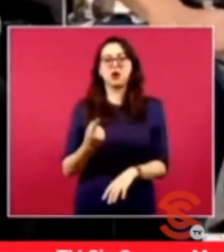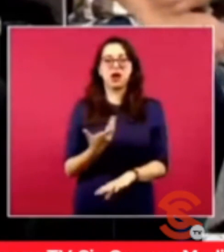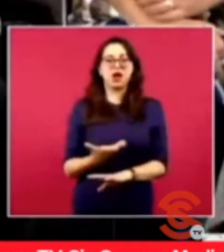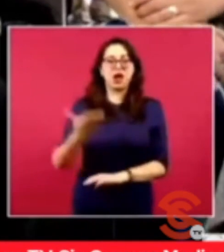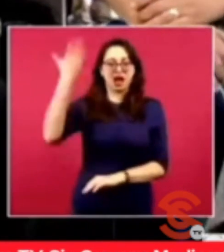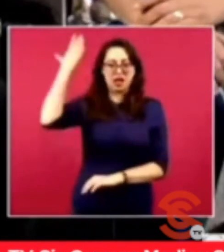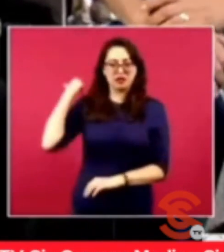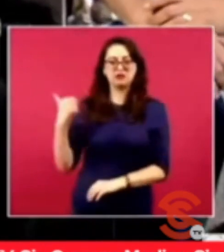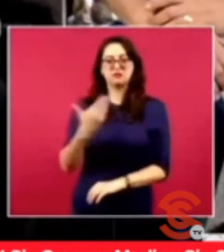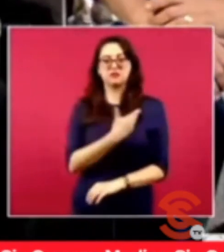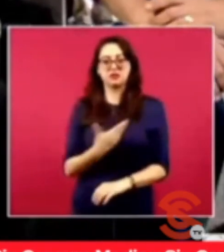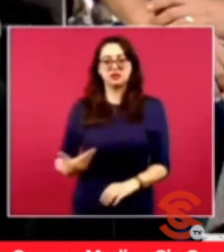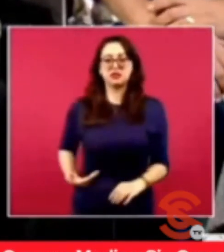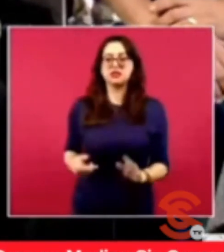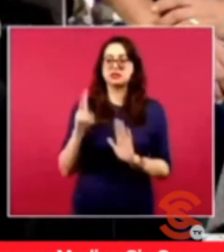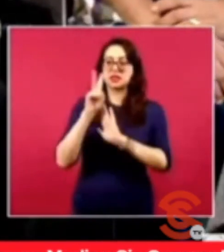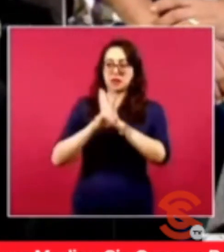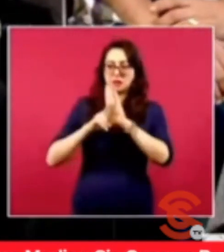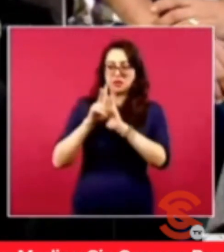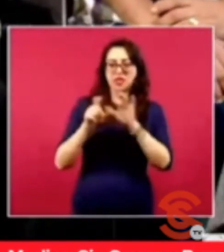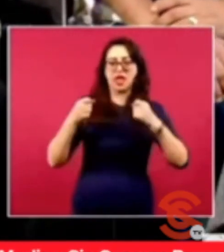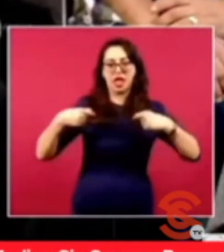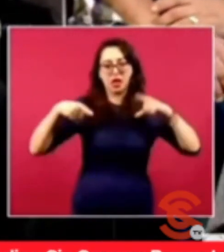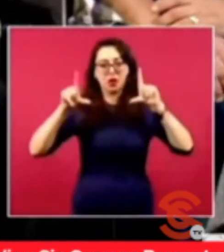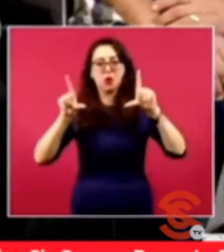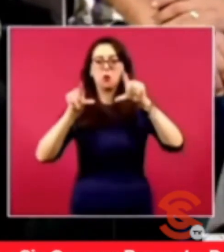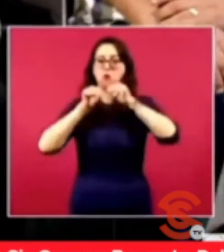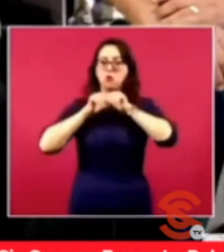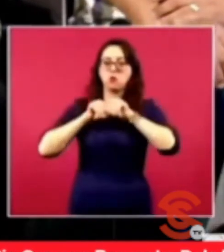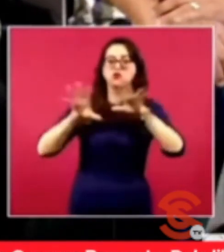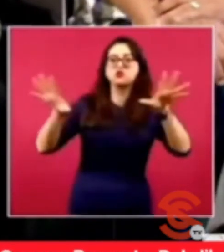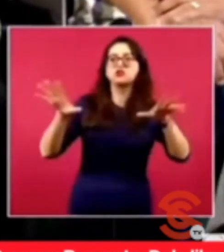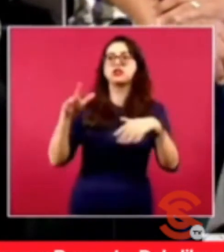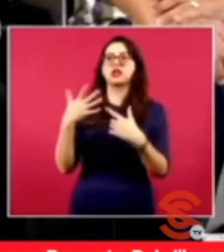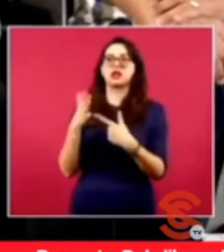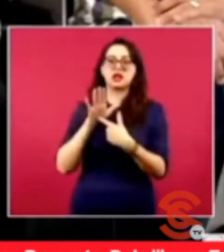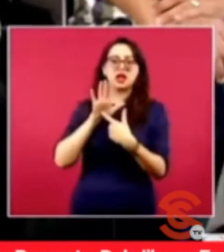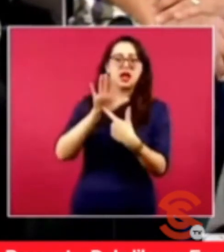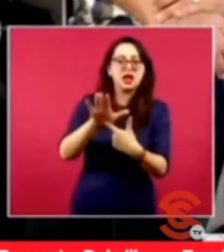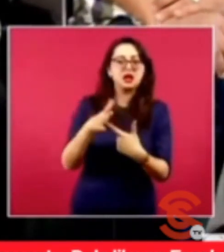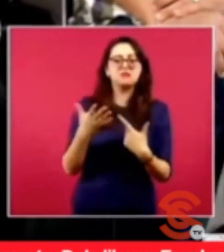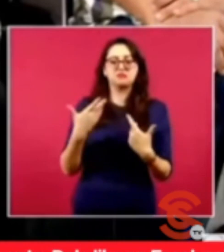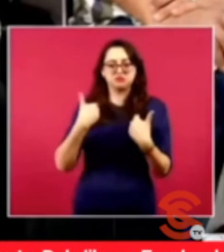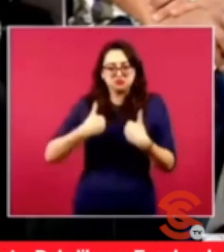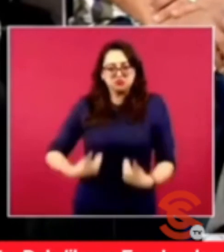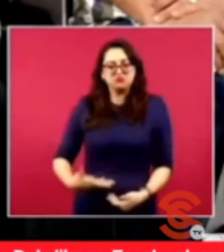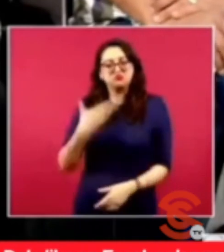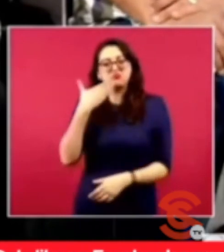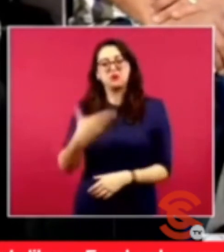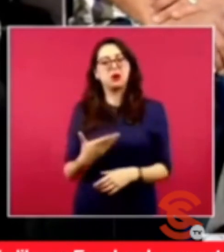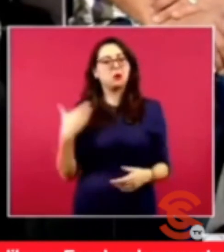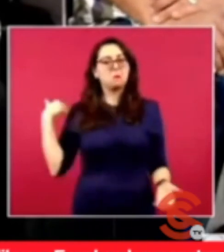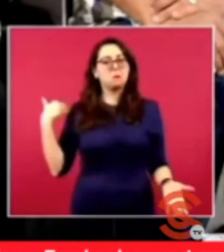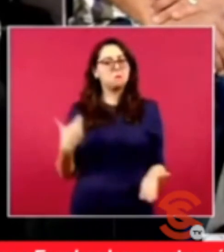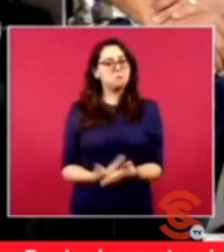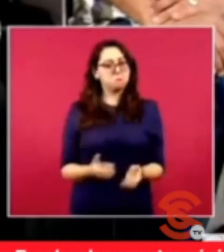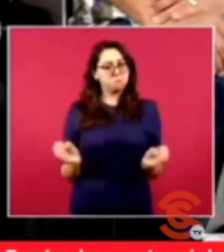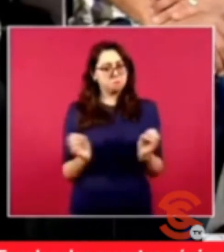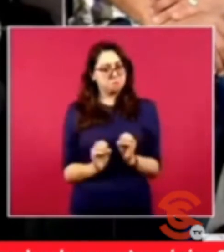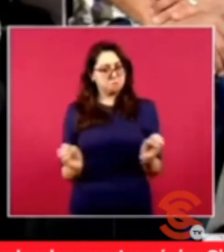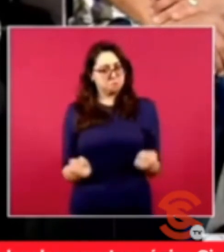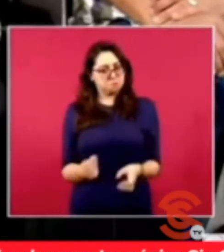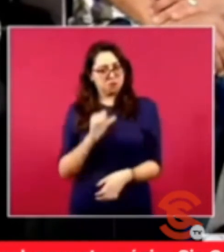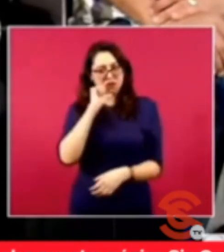pero me llama mucho la atención de que si usted ve, el resto de los compañeros pues aparecen